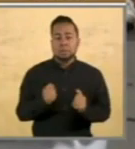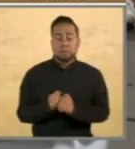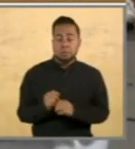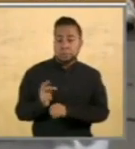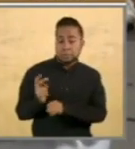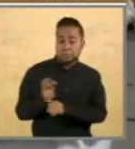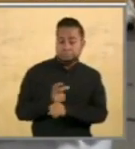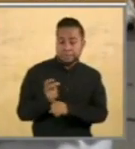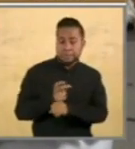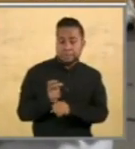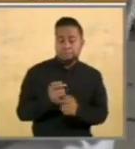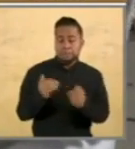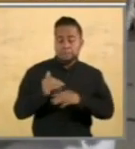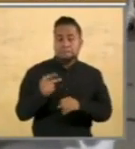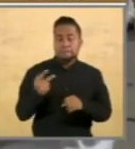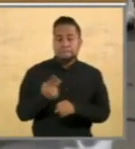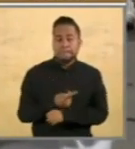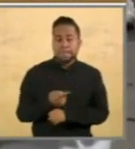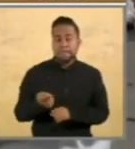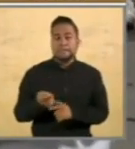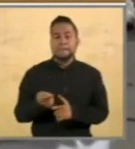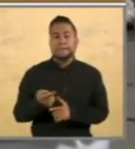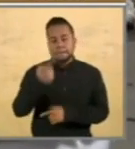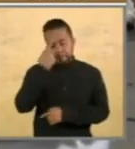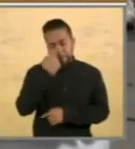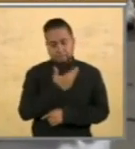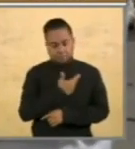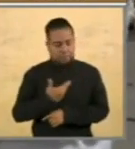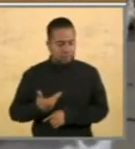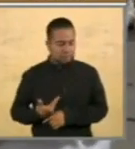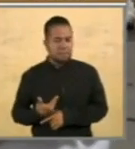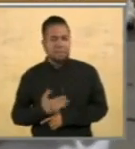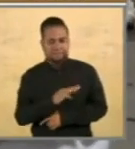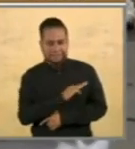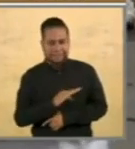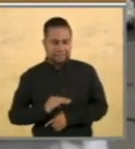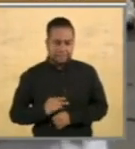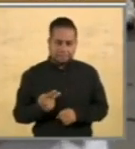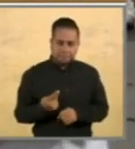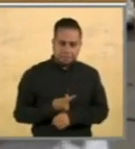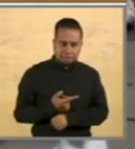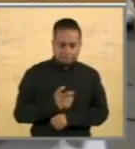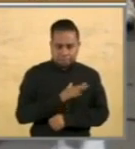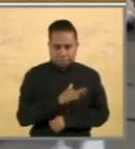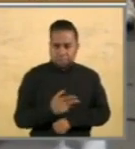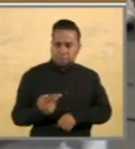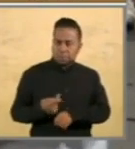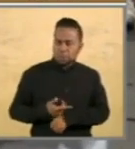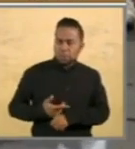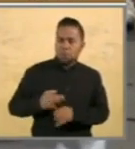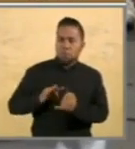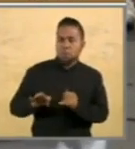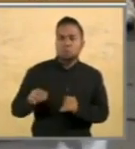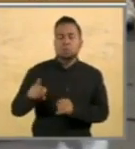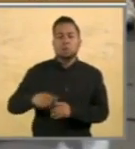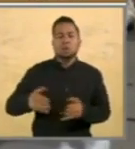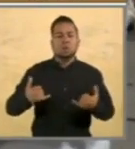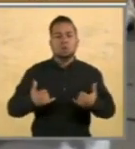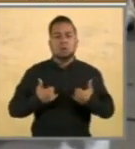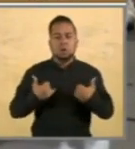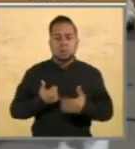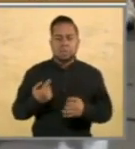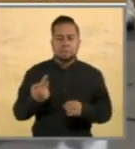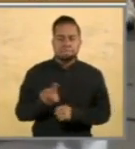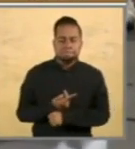investigaciones sobre por ejemplo el crimen del presidente municipal eh lo último que apareció de Este joven que apareció